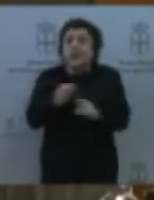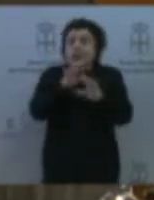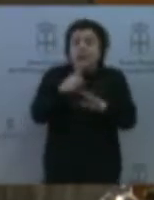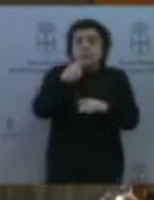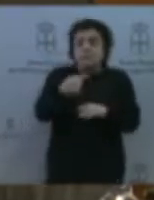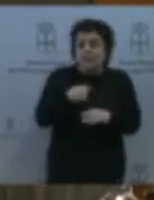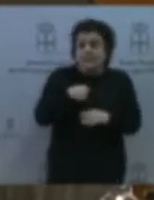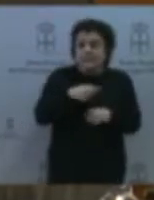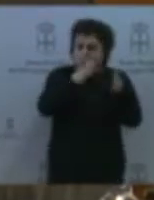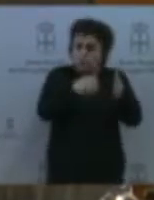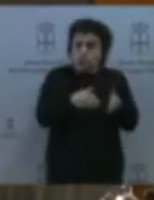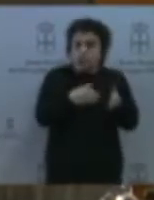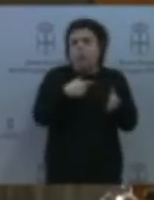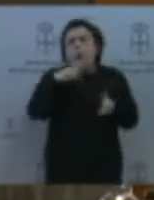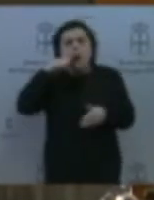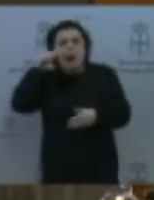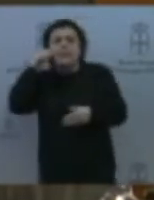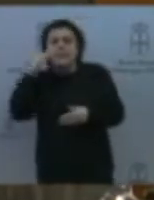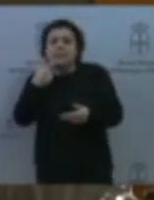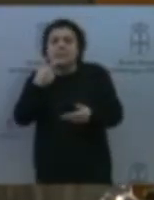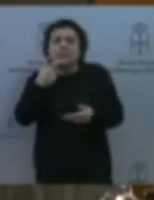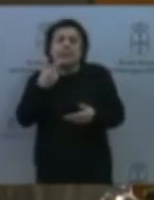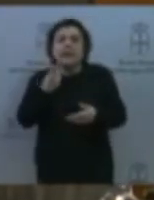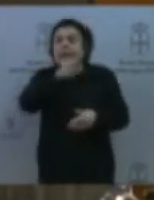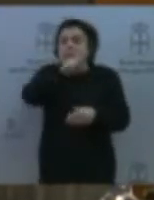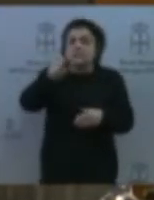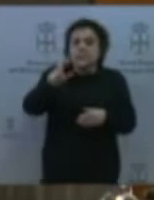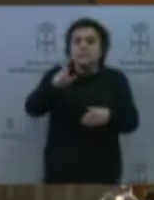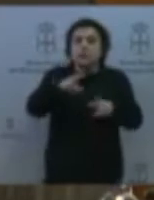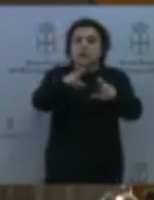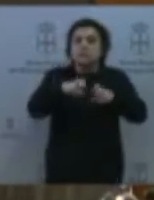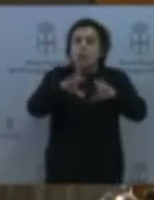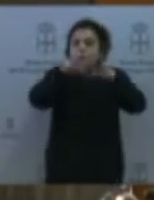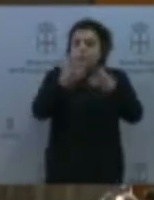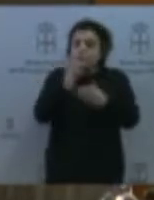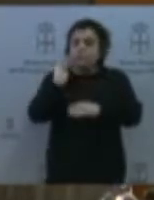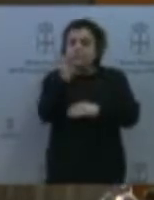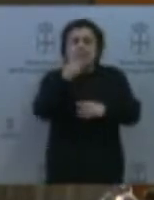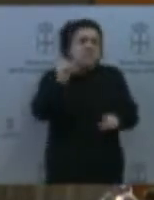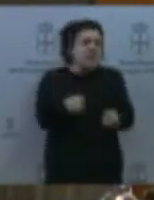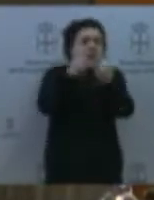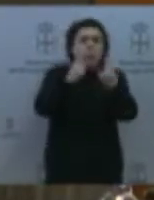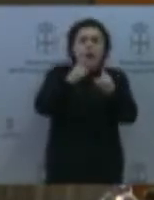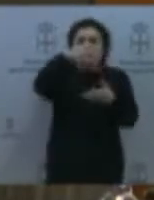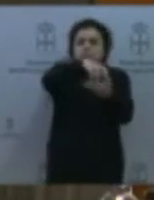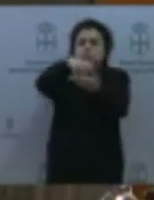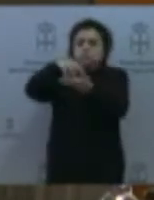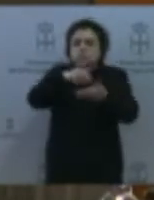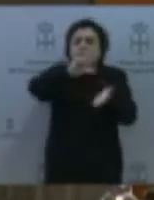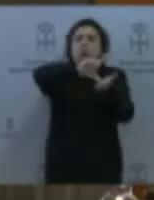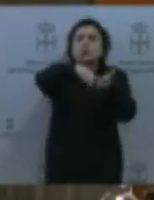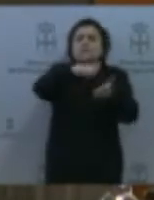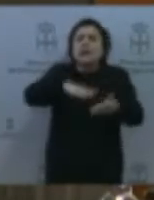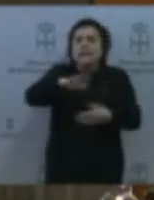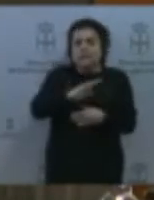online independientemente de dónde se ubiquen sus centros logísticos. Y claro, yo lo que creo es que cuando se llega a Amazon se